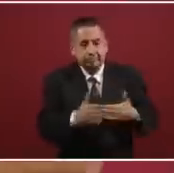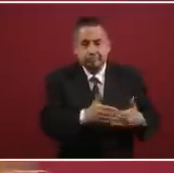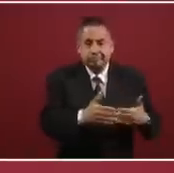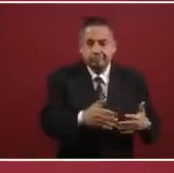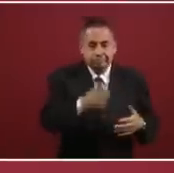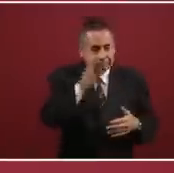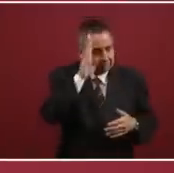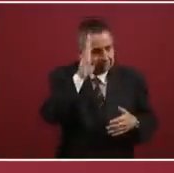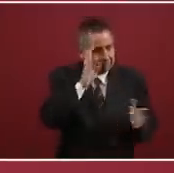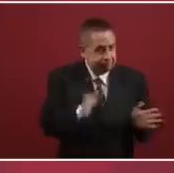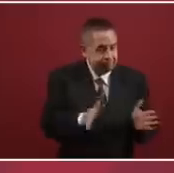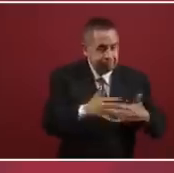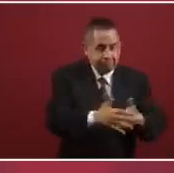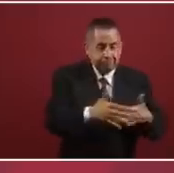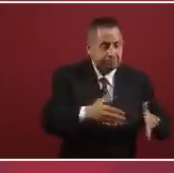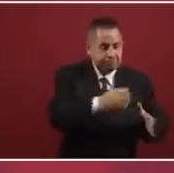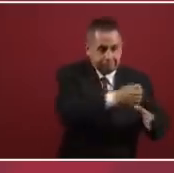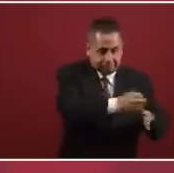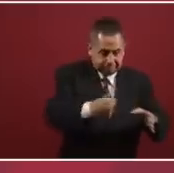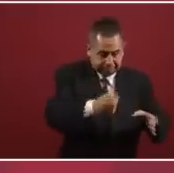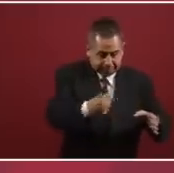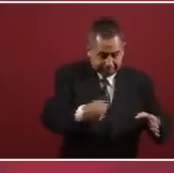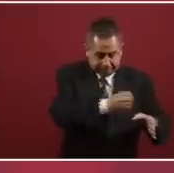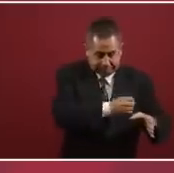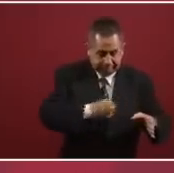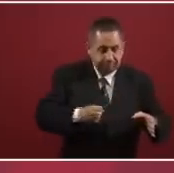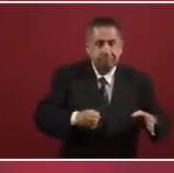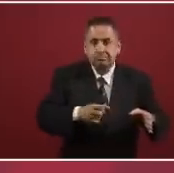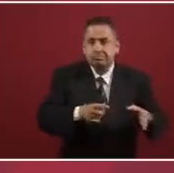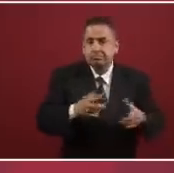de rejas de refrescos.